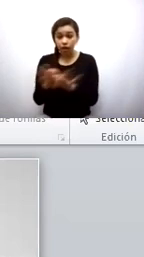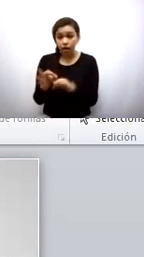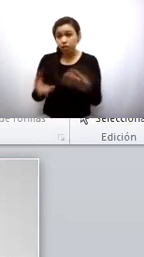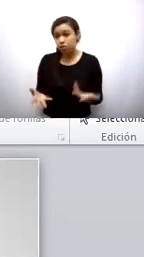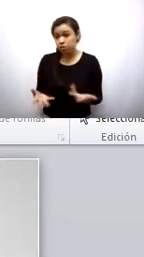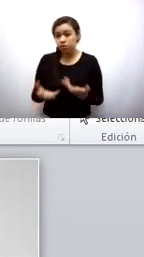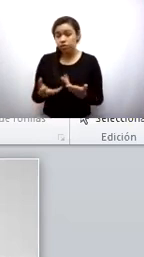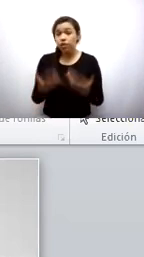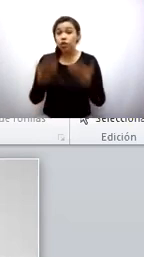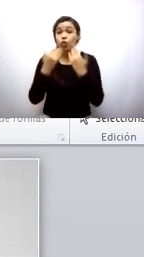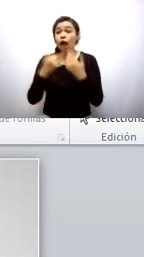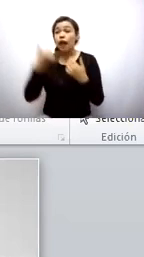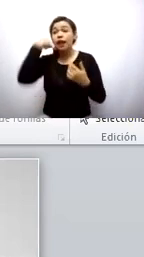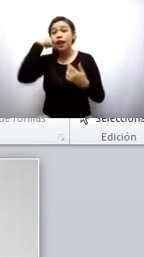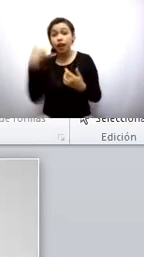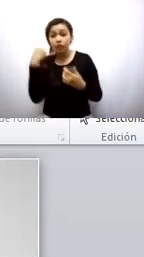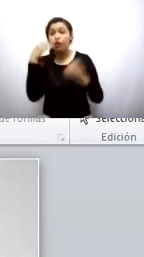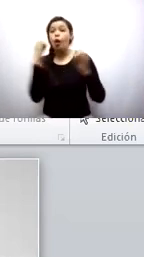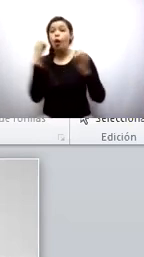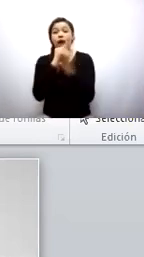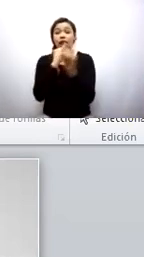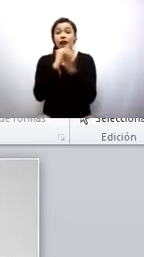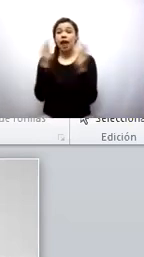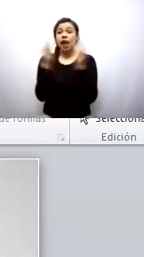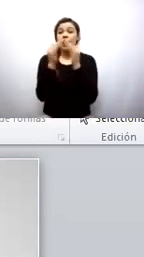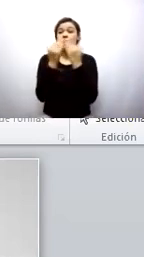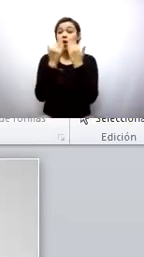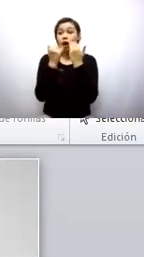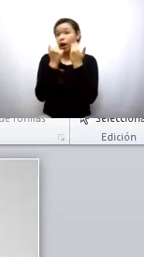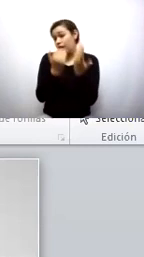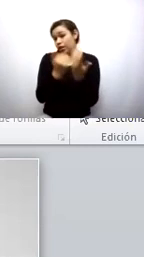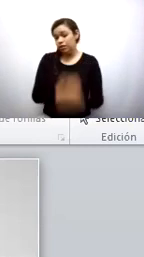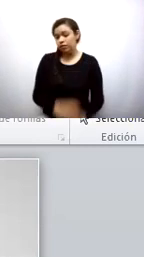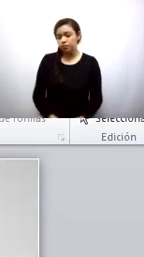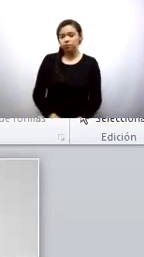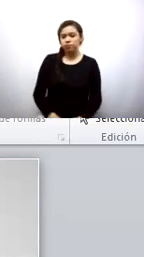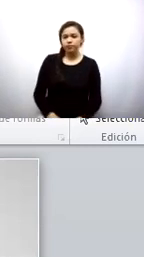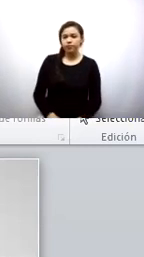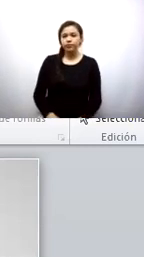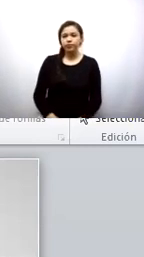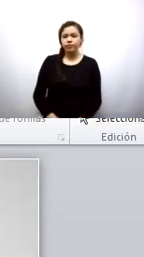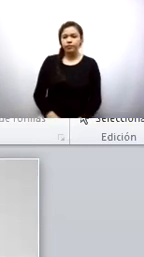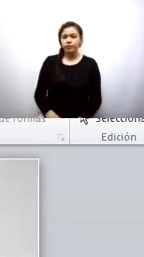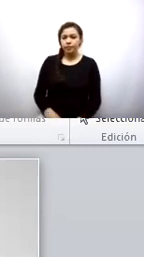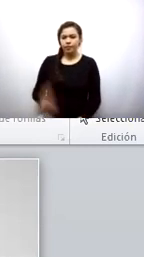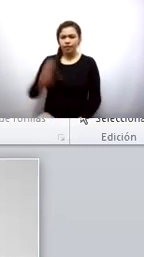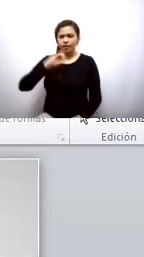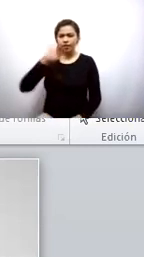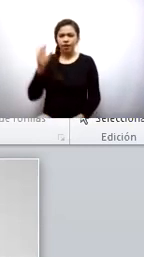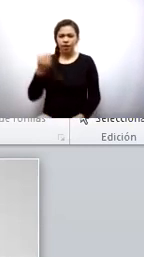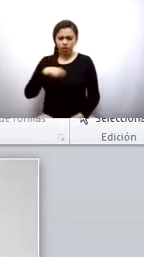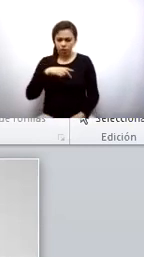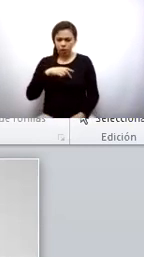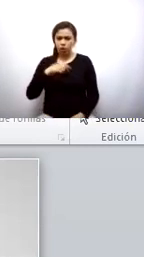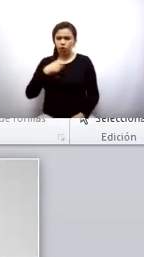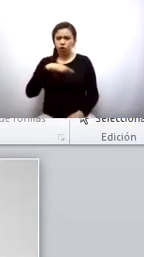ni siquiera un teléfono o internet en casa. Claro. Incluso también de eso nosotros hemos sido parte como docentes. No